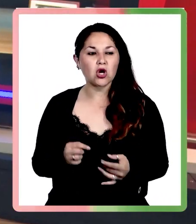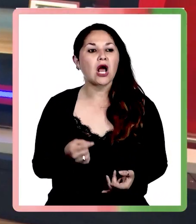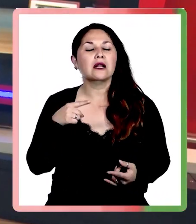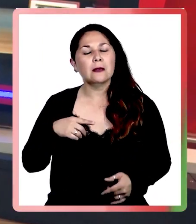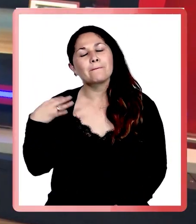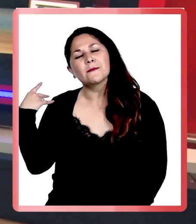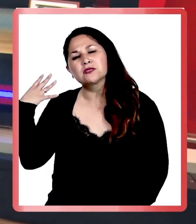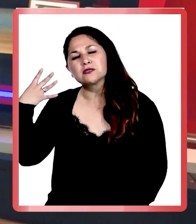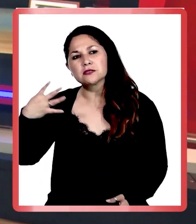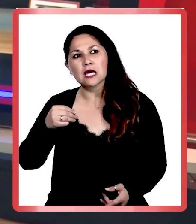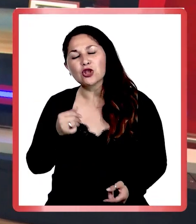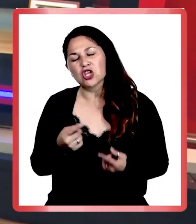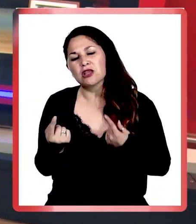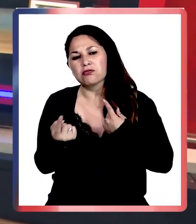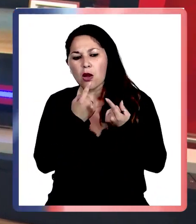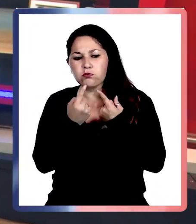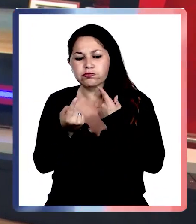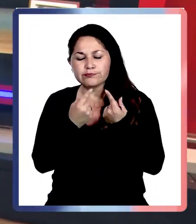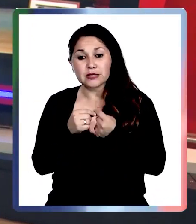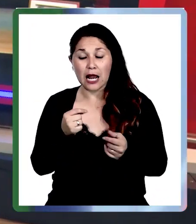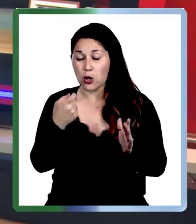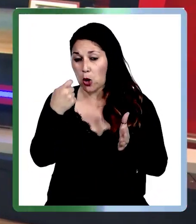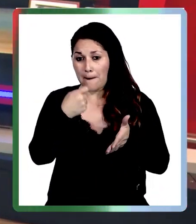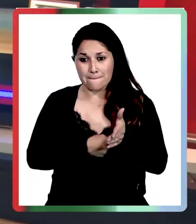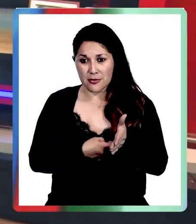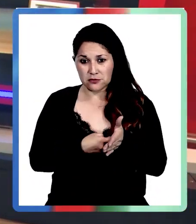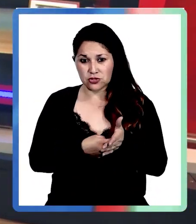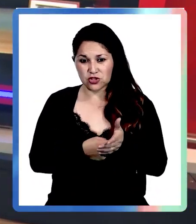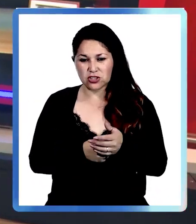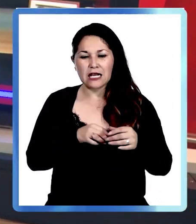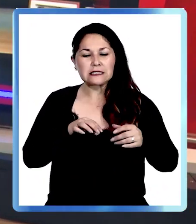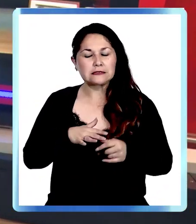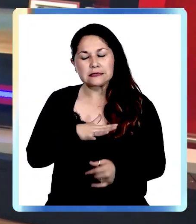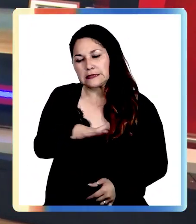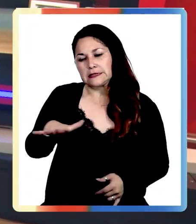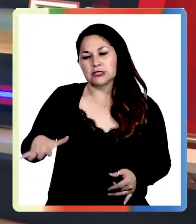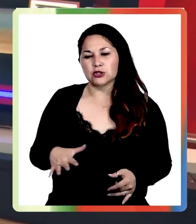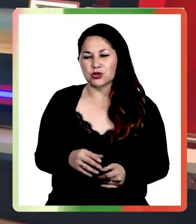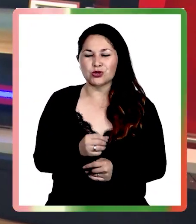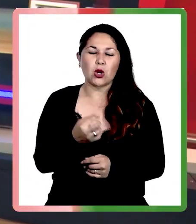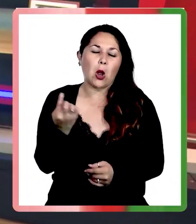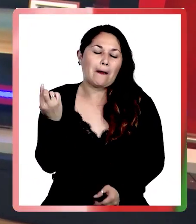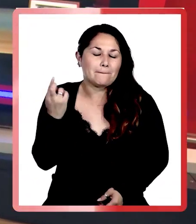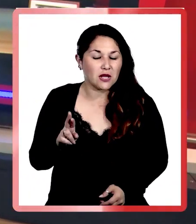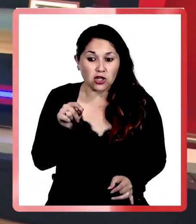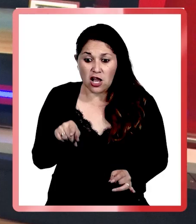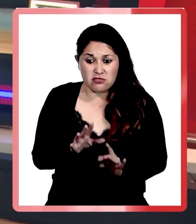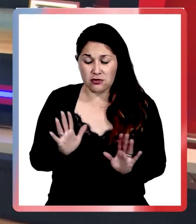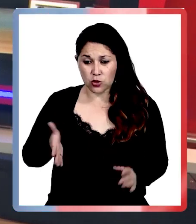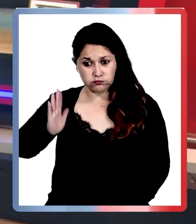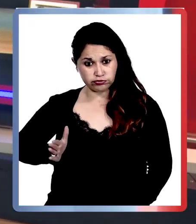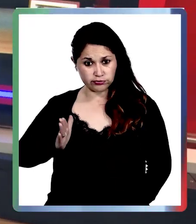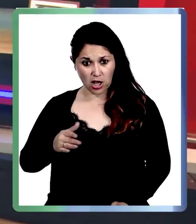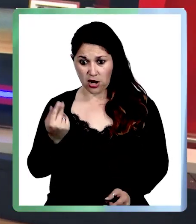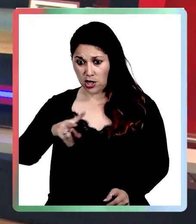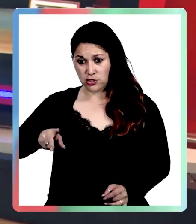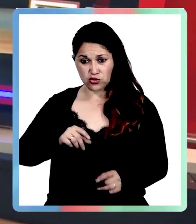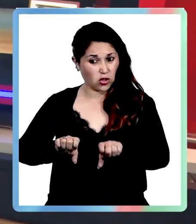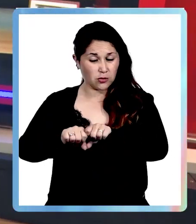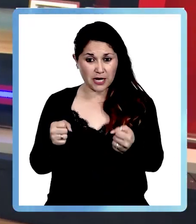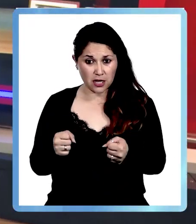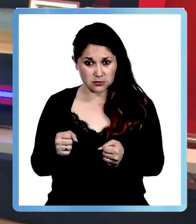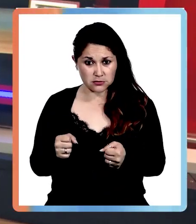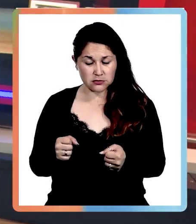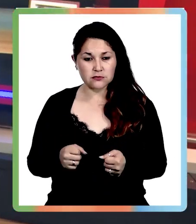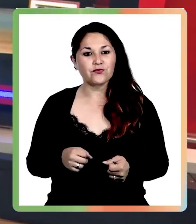Hemos pasado en esta discusión en los últimos meses desde un escenario catastrófico en que las ISAPRES dicen, si esto sigue por este camino nosotros